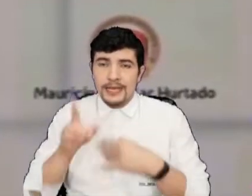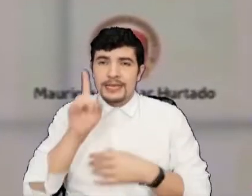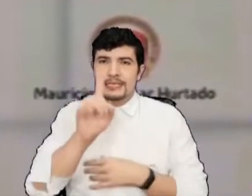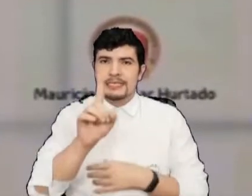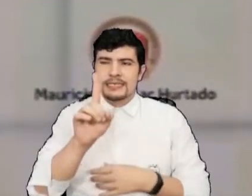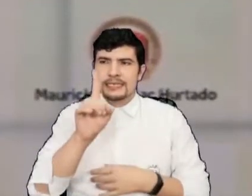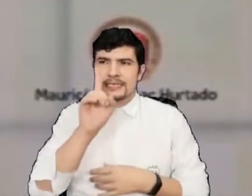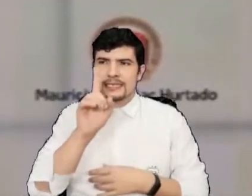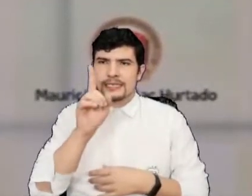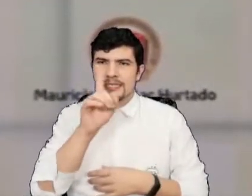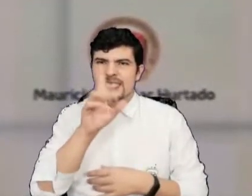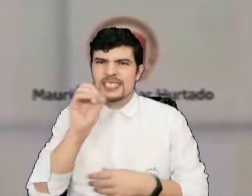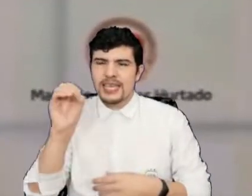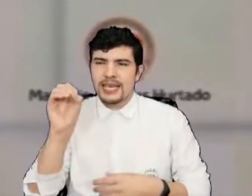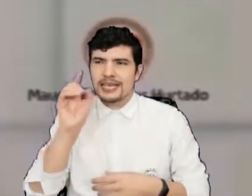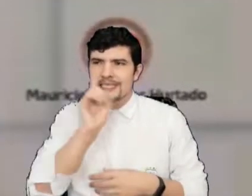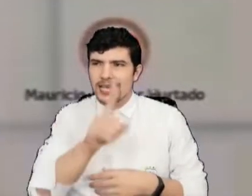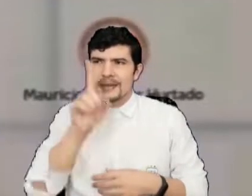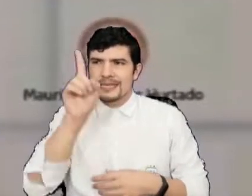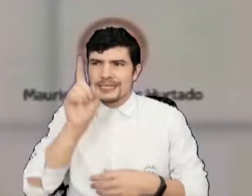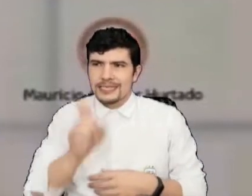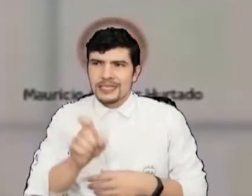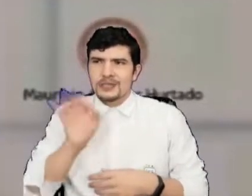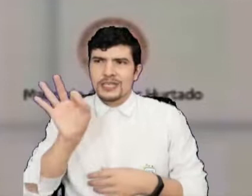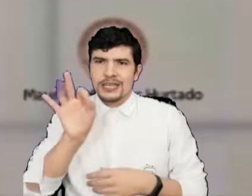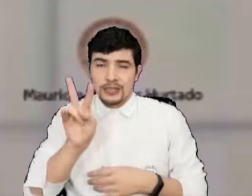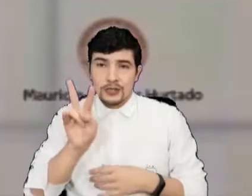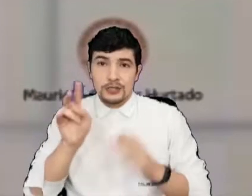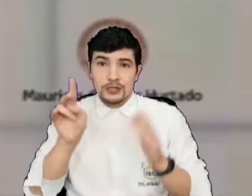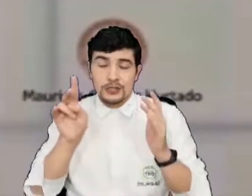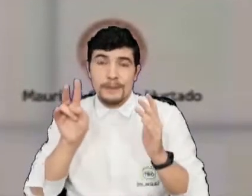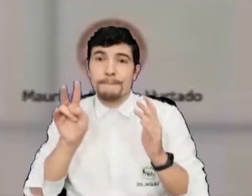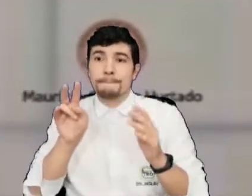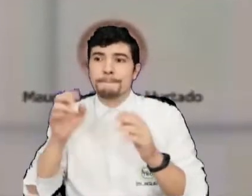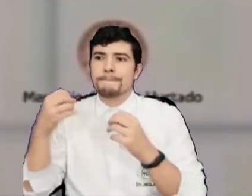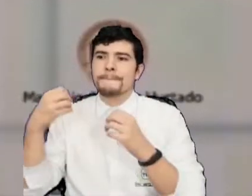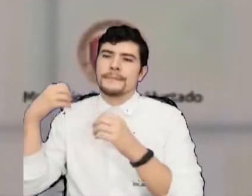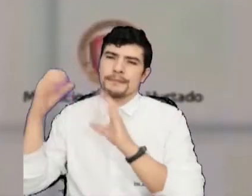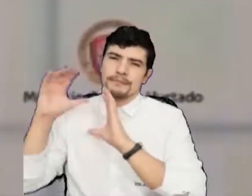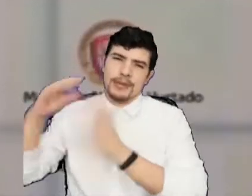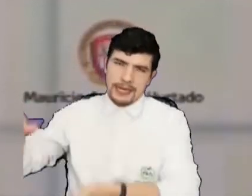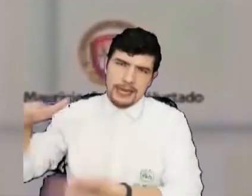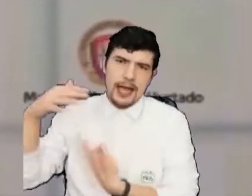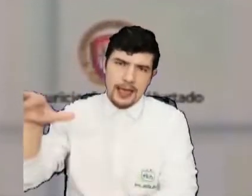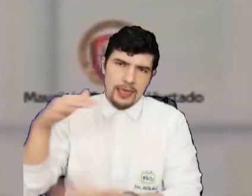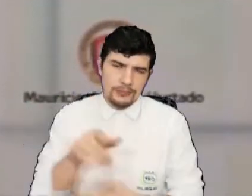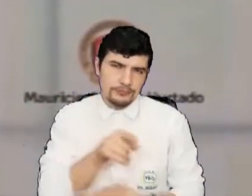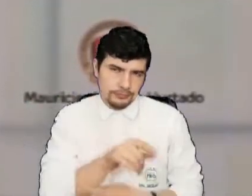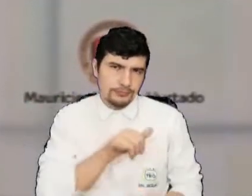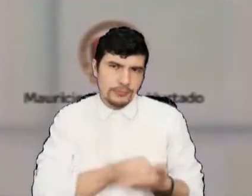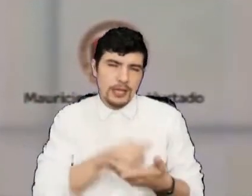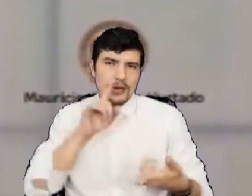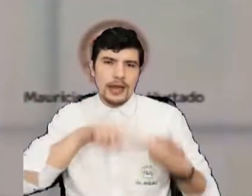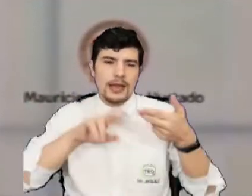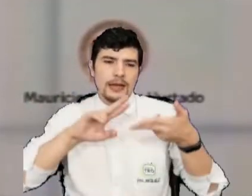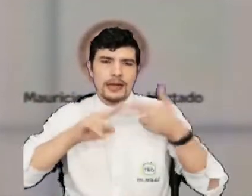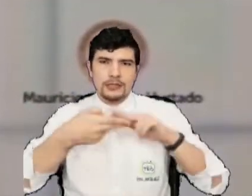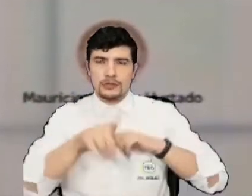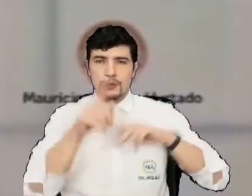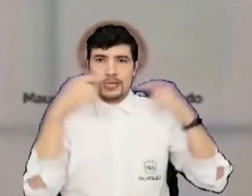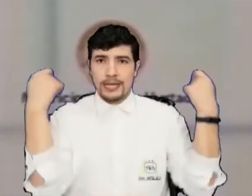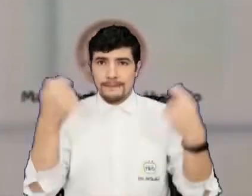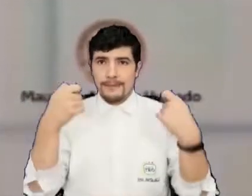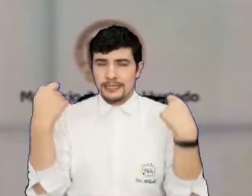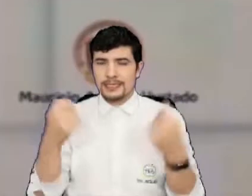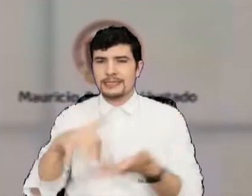100.692 mercados correspondientes a la campaña de Santander Siempre Contigo, 31.000, a la unidad de gestión